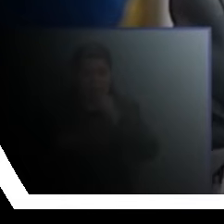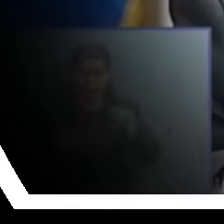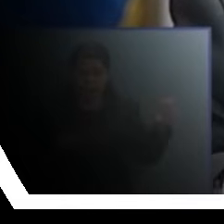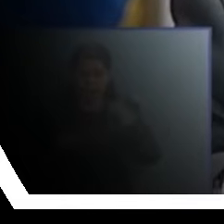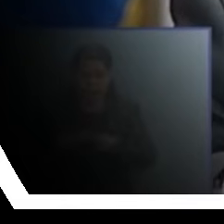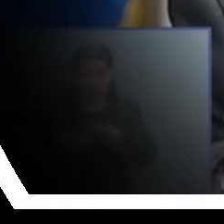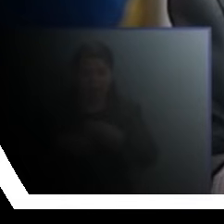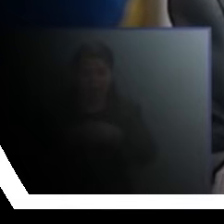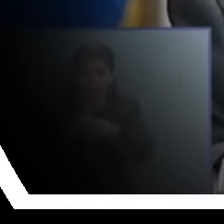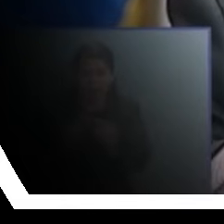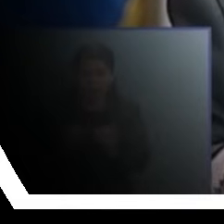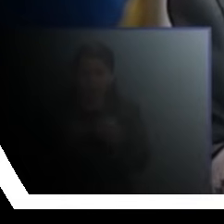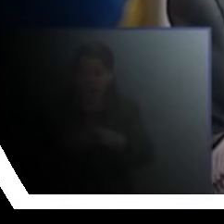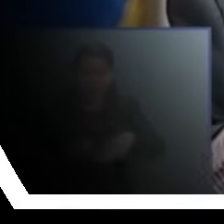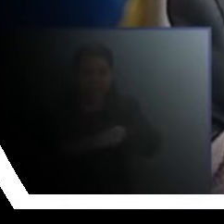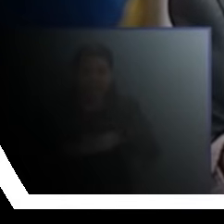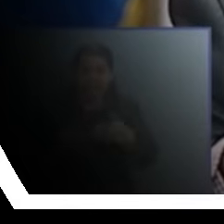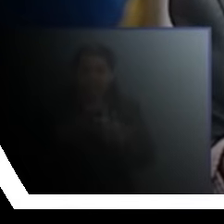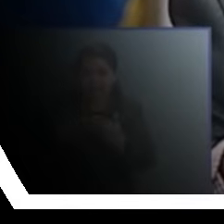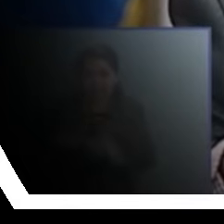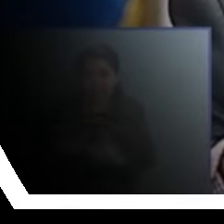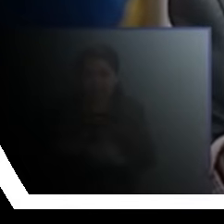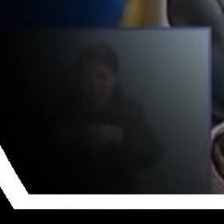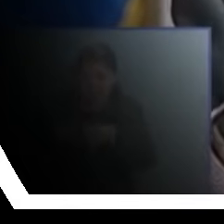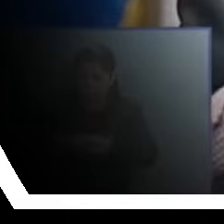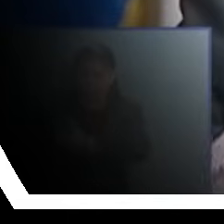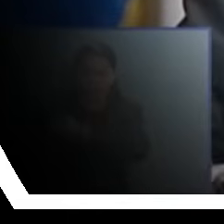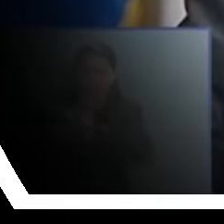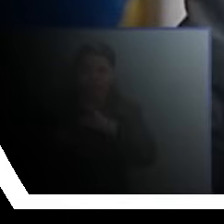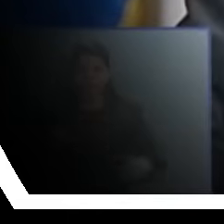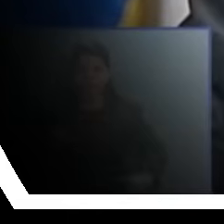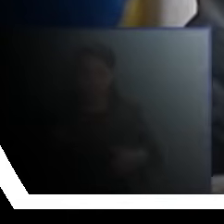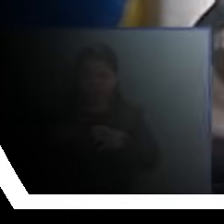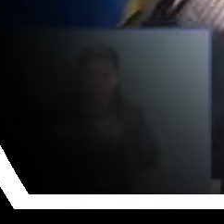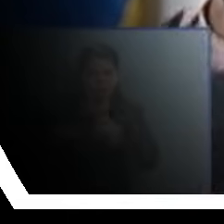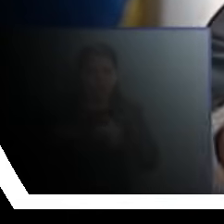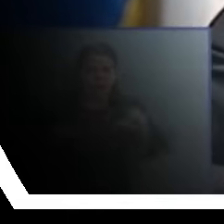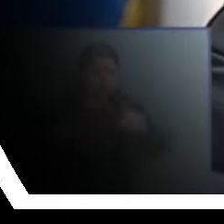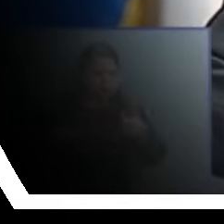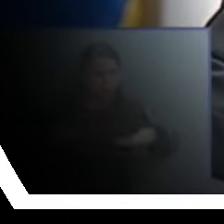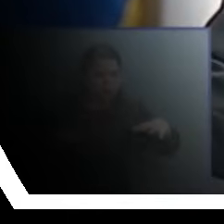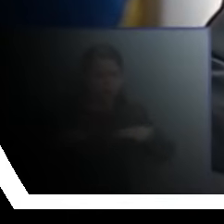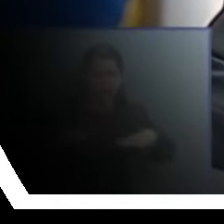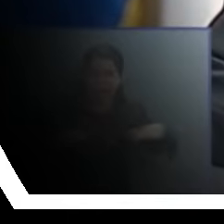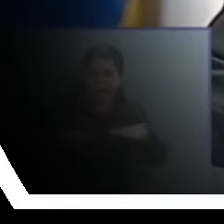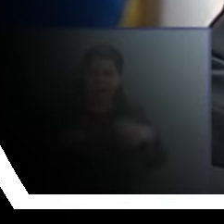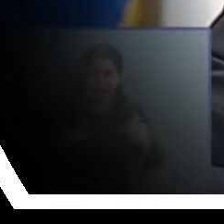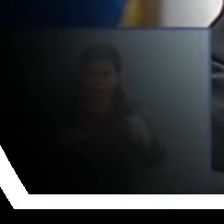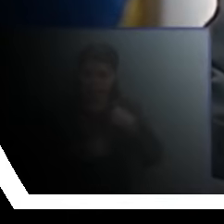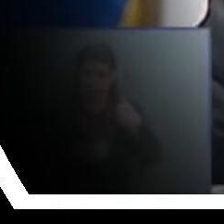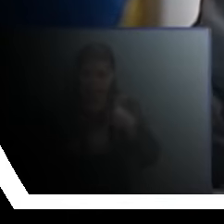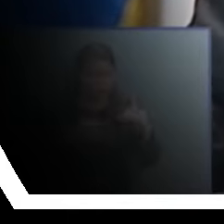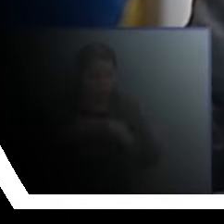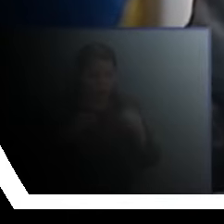distintas al batallón de presidencial porque a todos nos consta y por eso la relevancia de que se haya expuesto Aquí